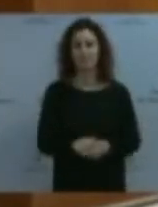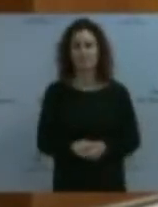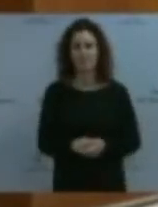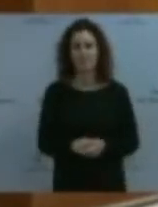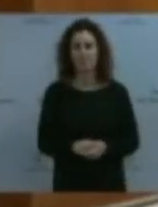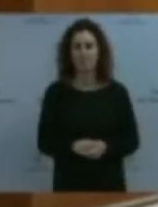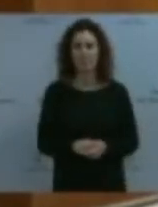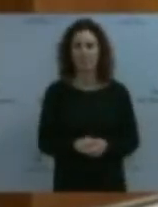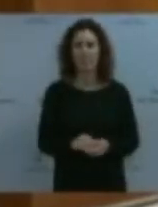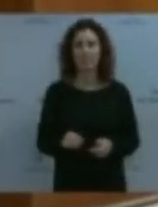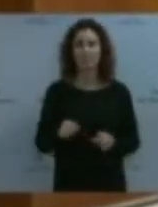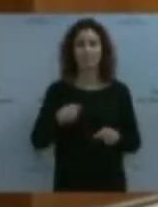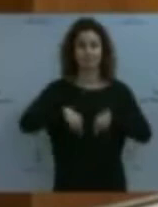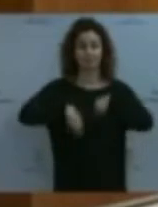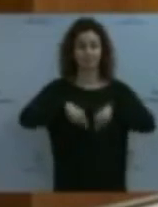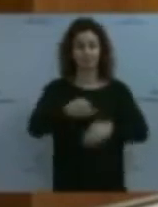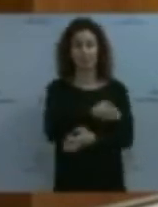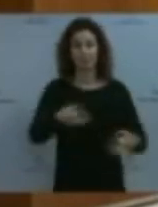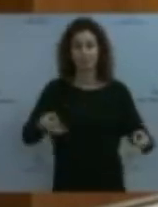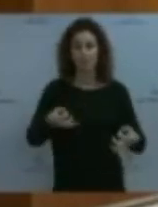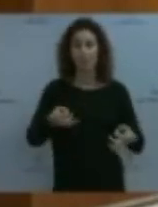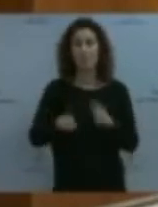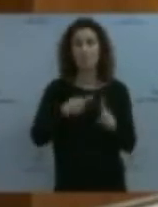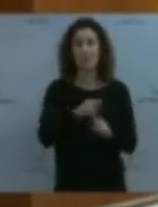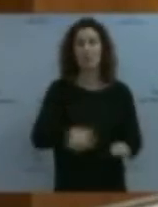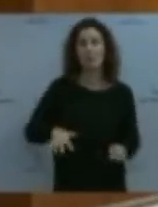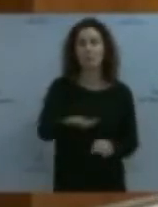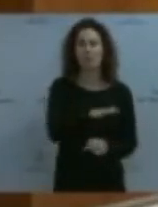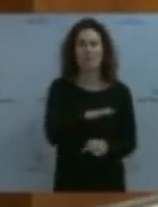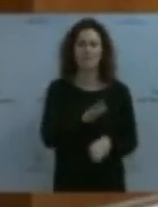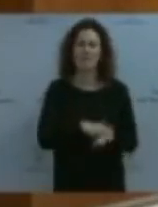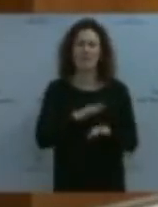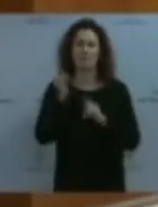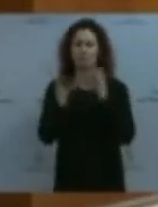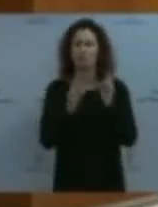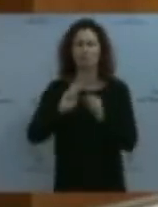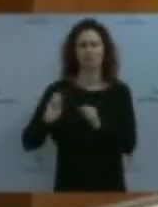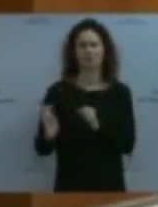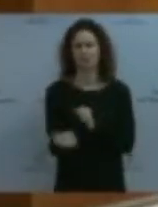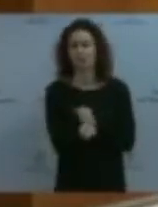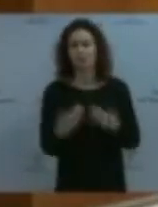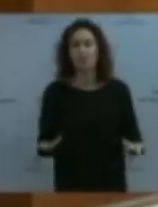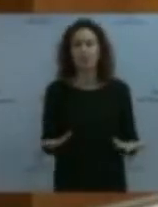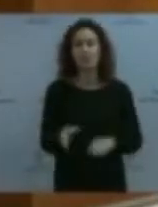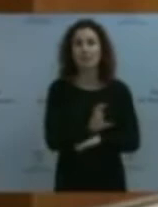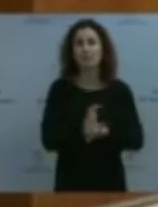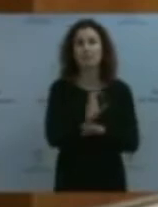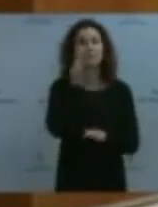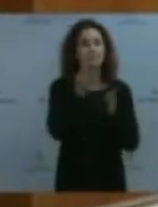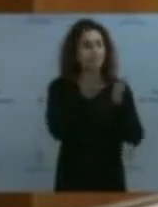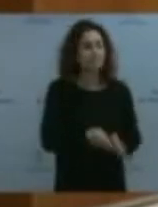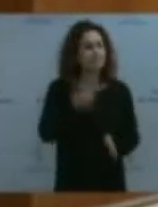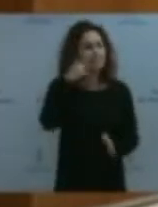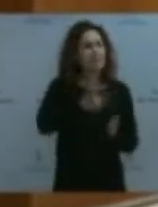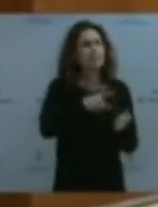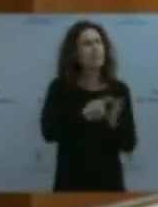con espacio para desarrollar milenta actividades. Señora consellera, queremos conocer los sos proyectos concretos. Queremos saber